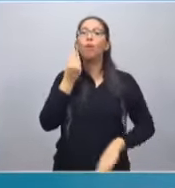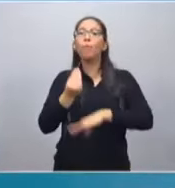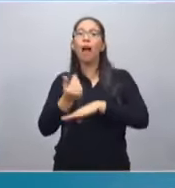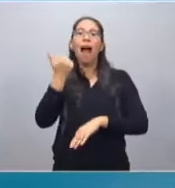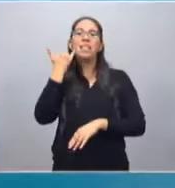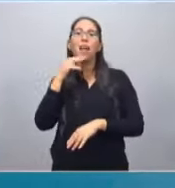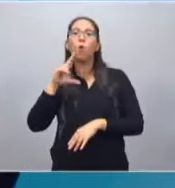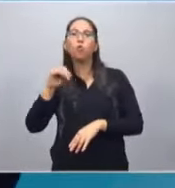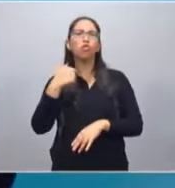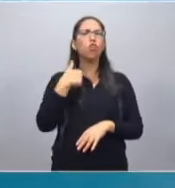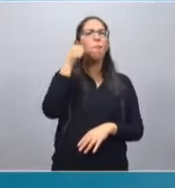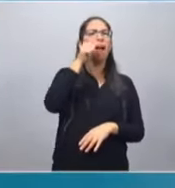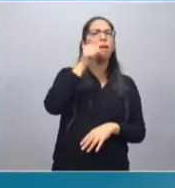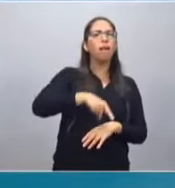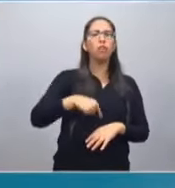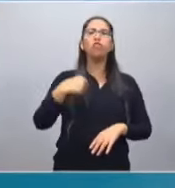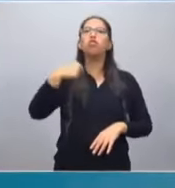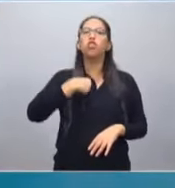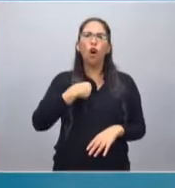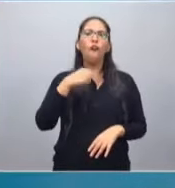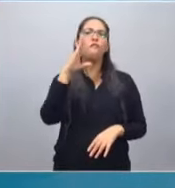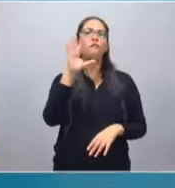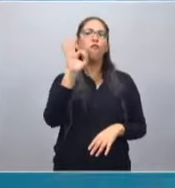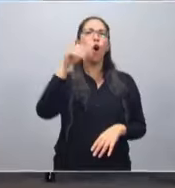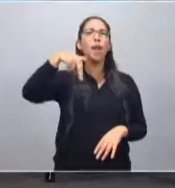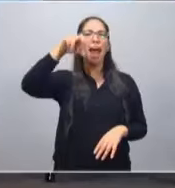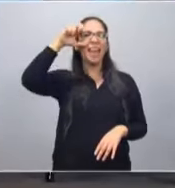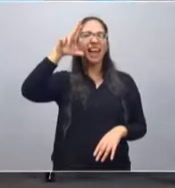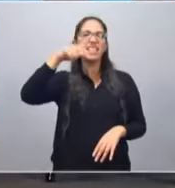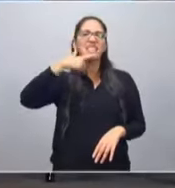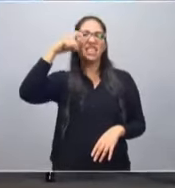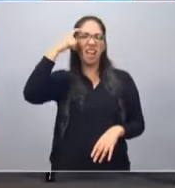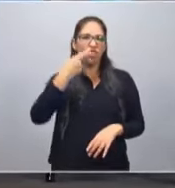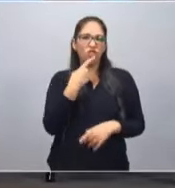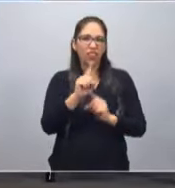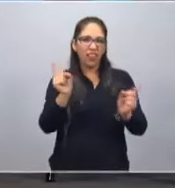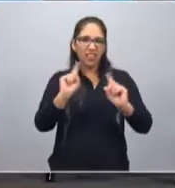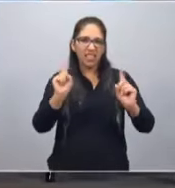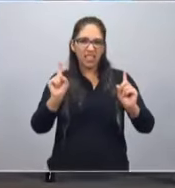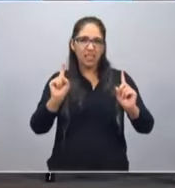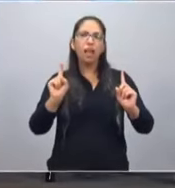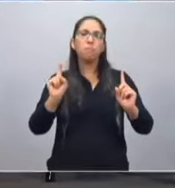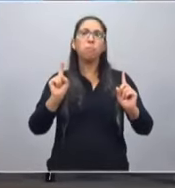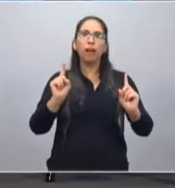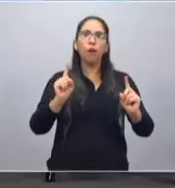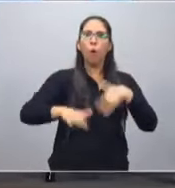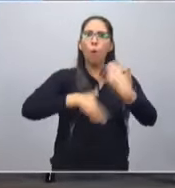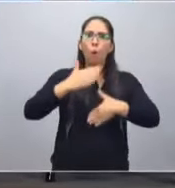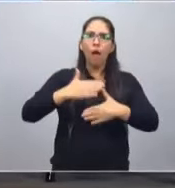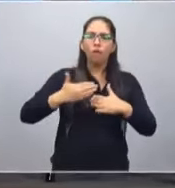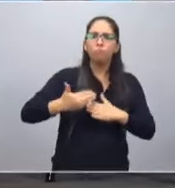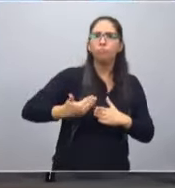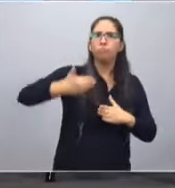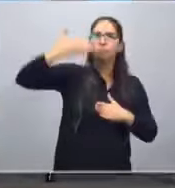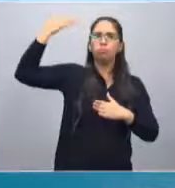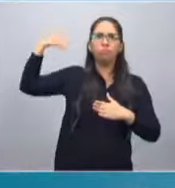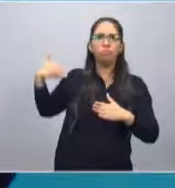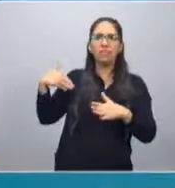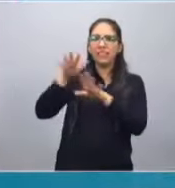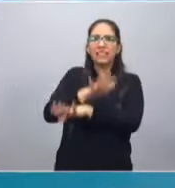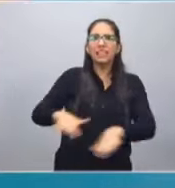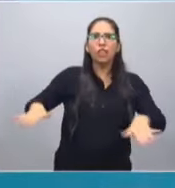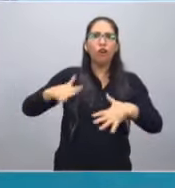soy de Mel nadie se presenta soy bonaerense los juegos bonaerenses después de 33 años haciendo feliz a muchos chicos y a muchas